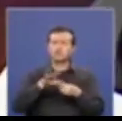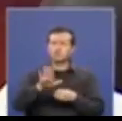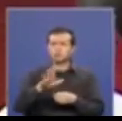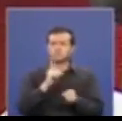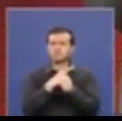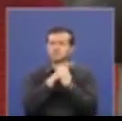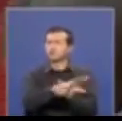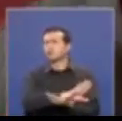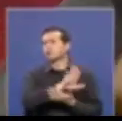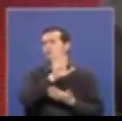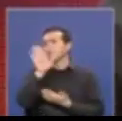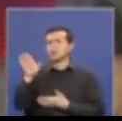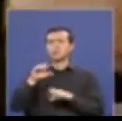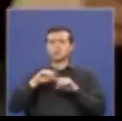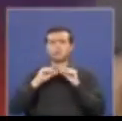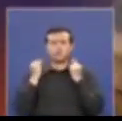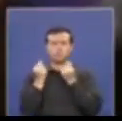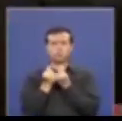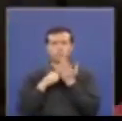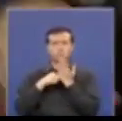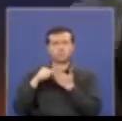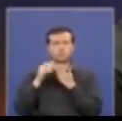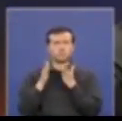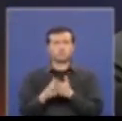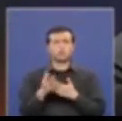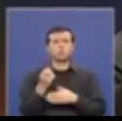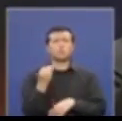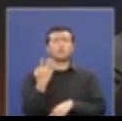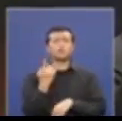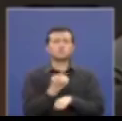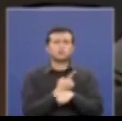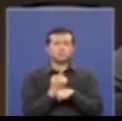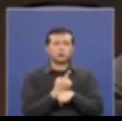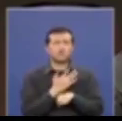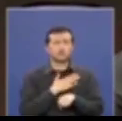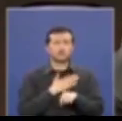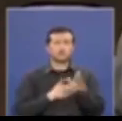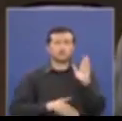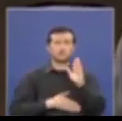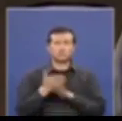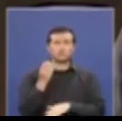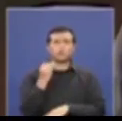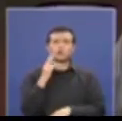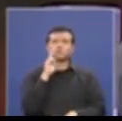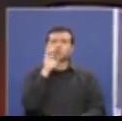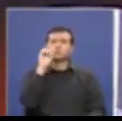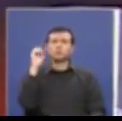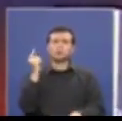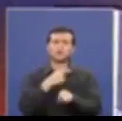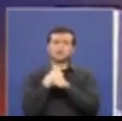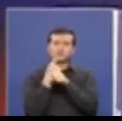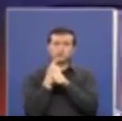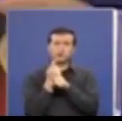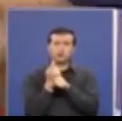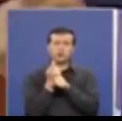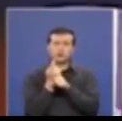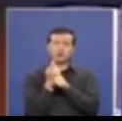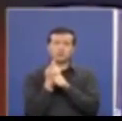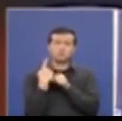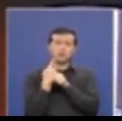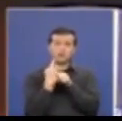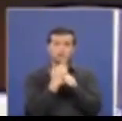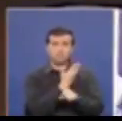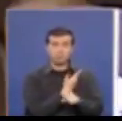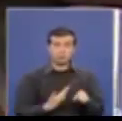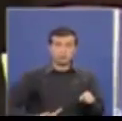viceversa, y viajaba con mis ministros. ¿Y cuántas horas tienen el cuadro, no? ¿De cuántas horas viajé? Más de 200 horas de vuelo yo tengo solo en